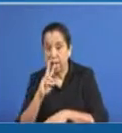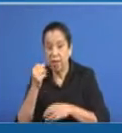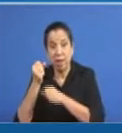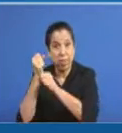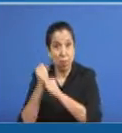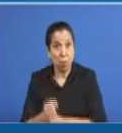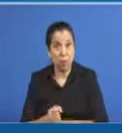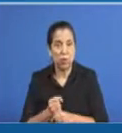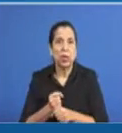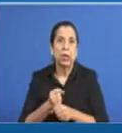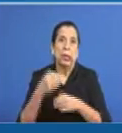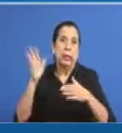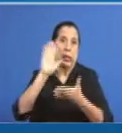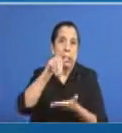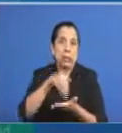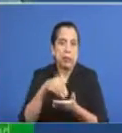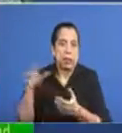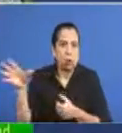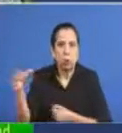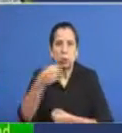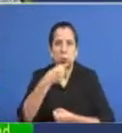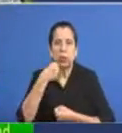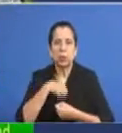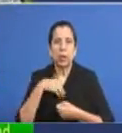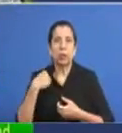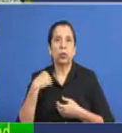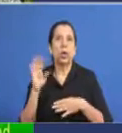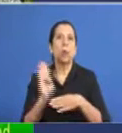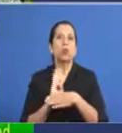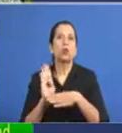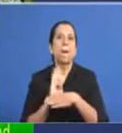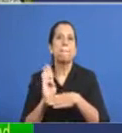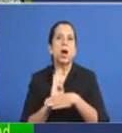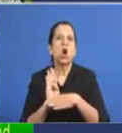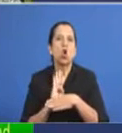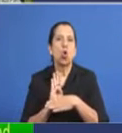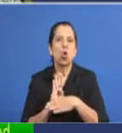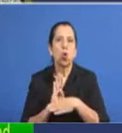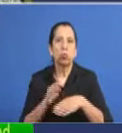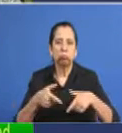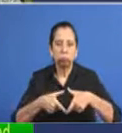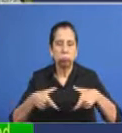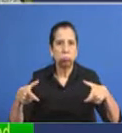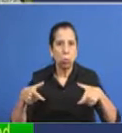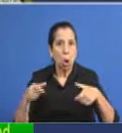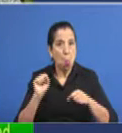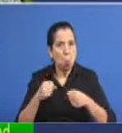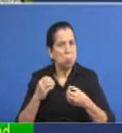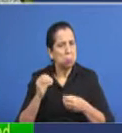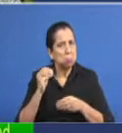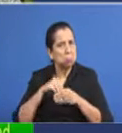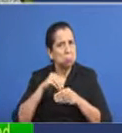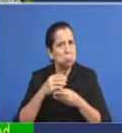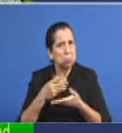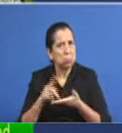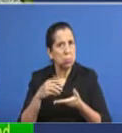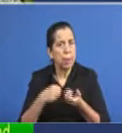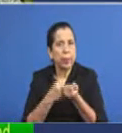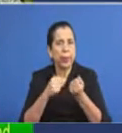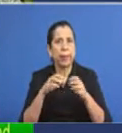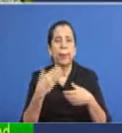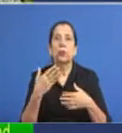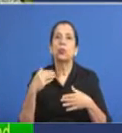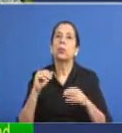centro de rescate. Tenemos una cuenta de banco, tenemos donde la gente directamente puede aportar ahí para que nosotros podamos